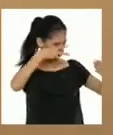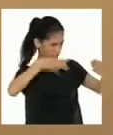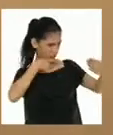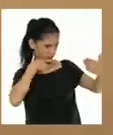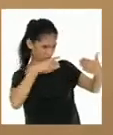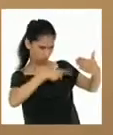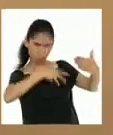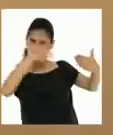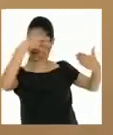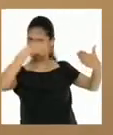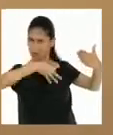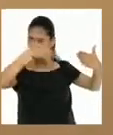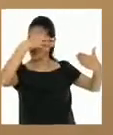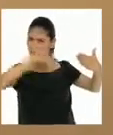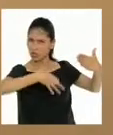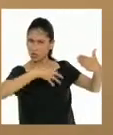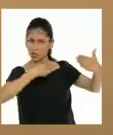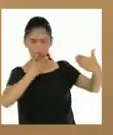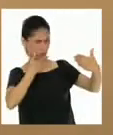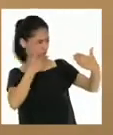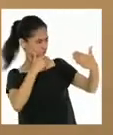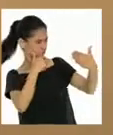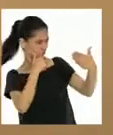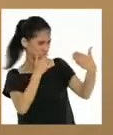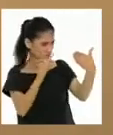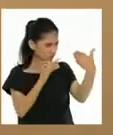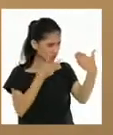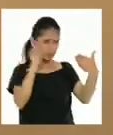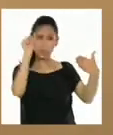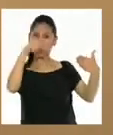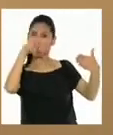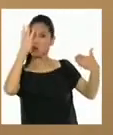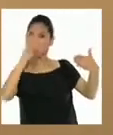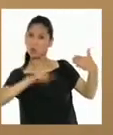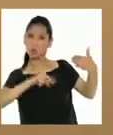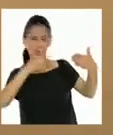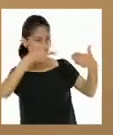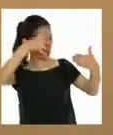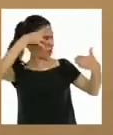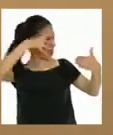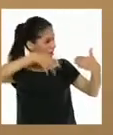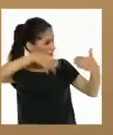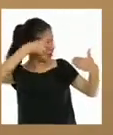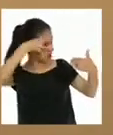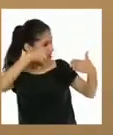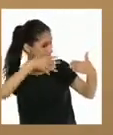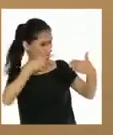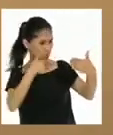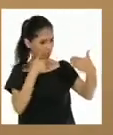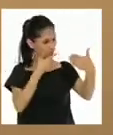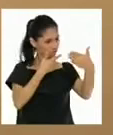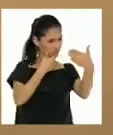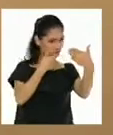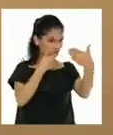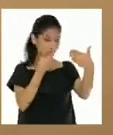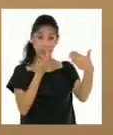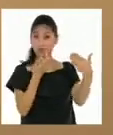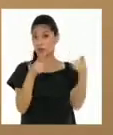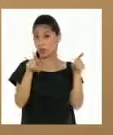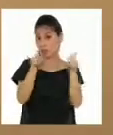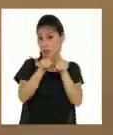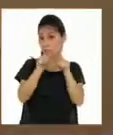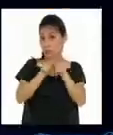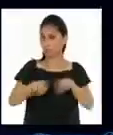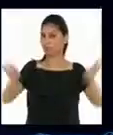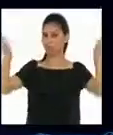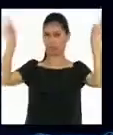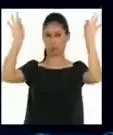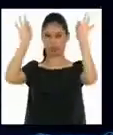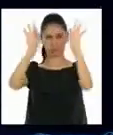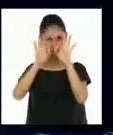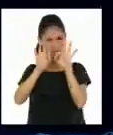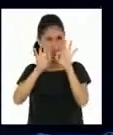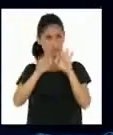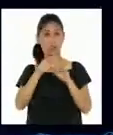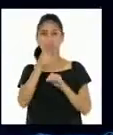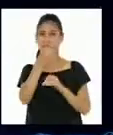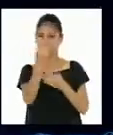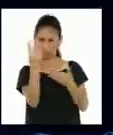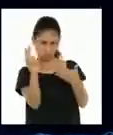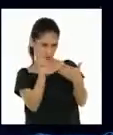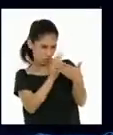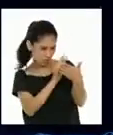significado de los datos de las muestras, así como de los métodos y las técnicas de recolección y análisis. Es importante que conozcamos sus